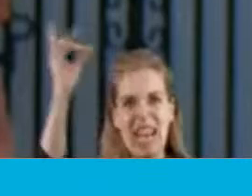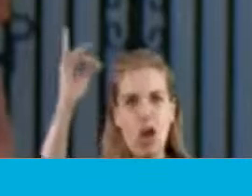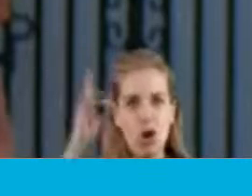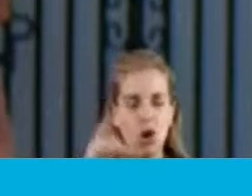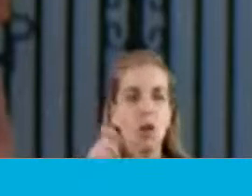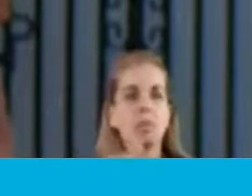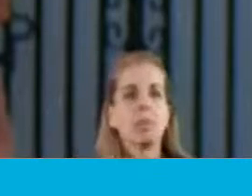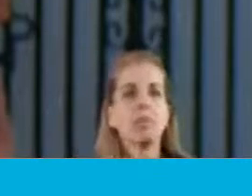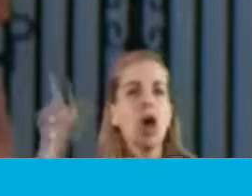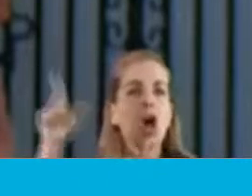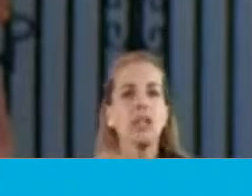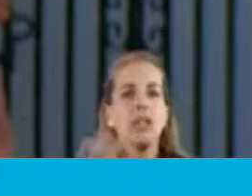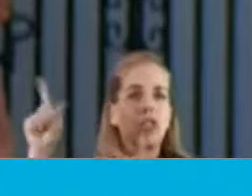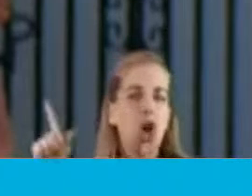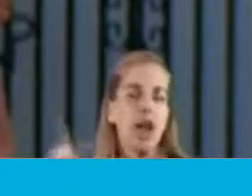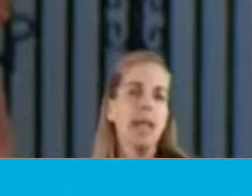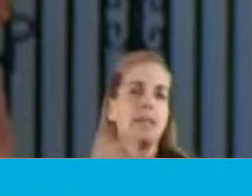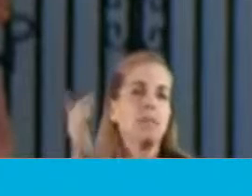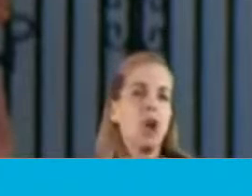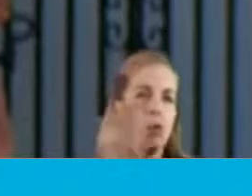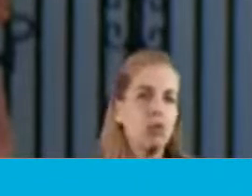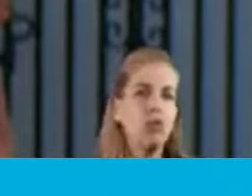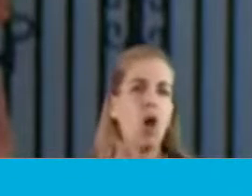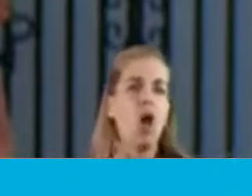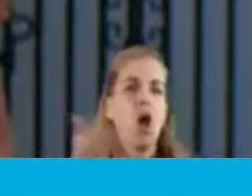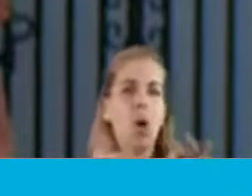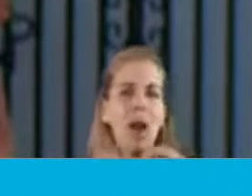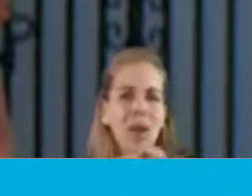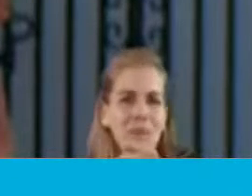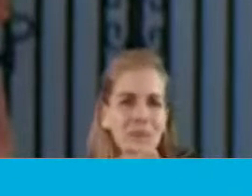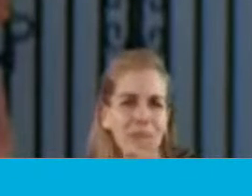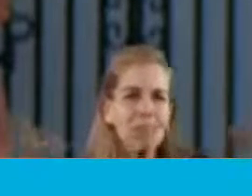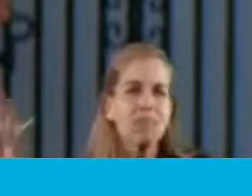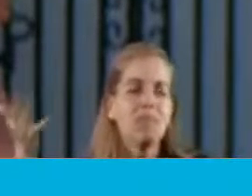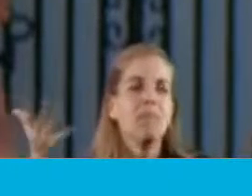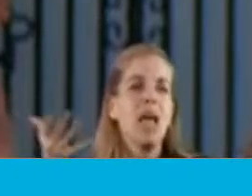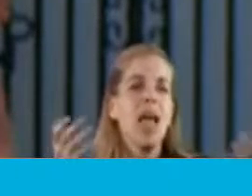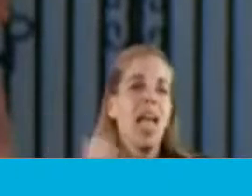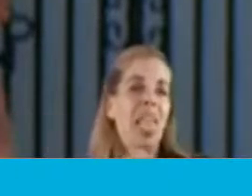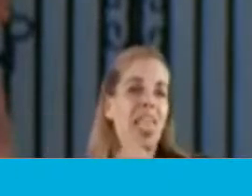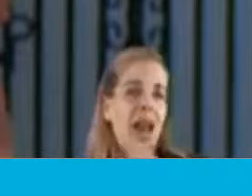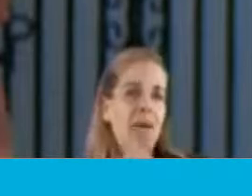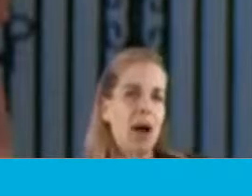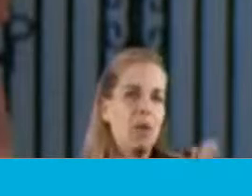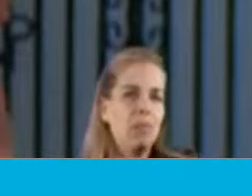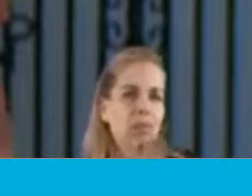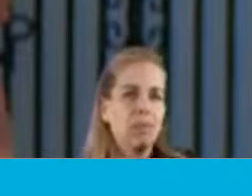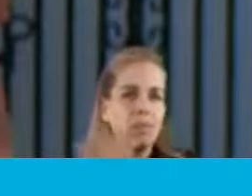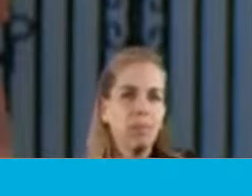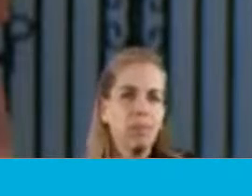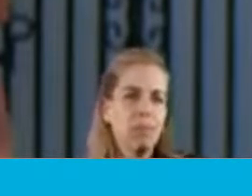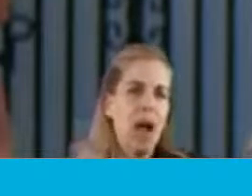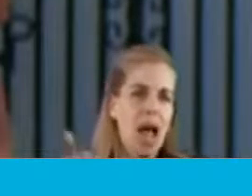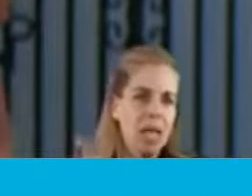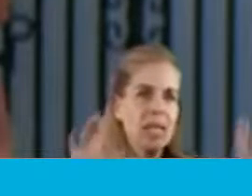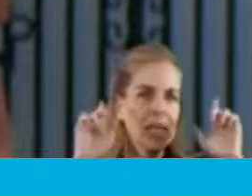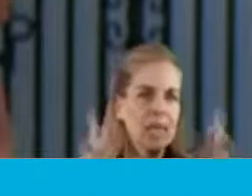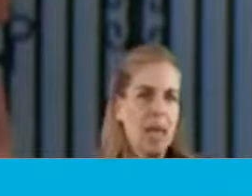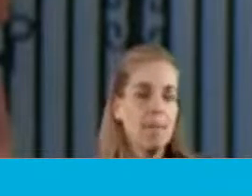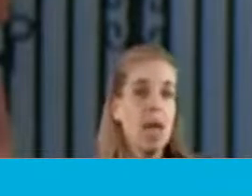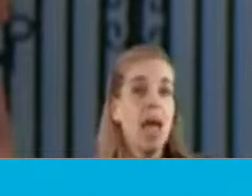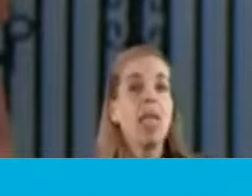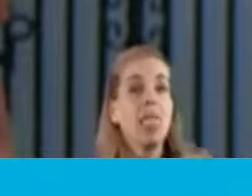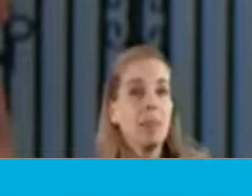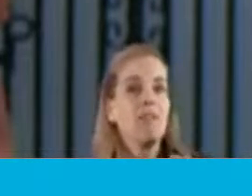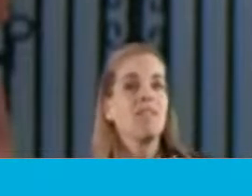pública. Descendió notablemente el desempleo. Tuvimos la más importante temporada de